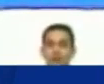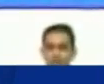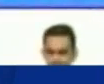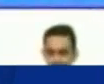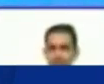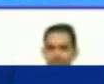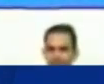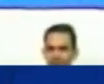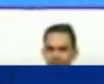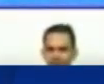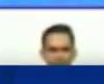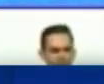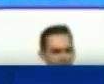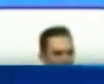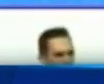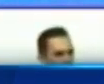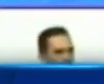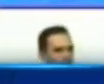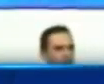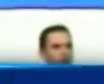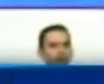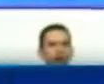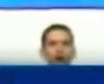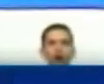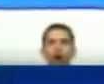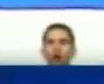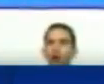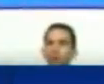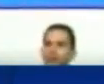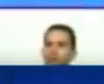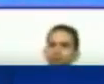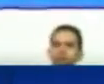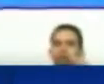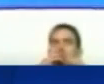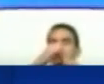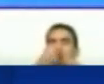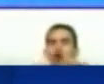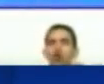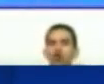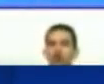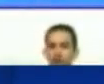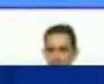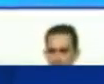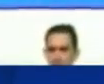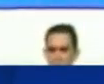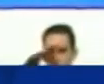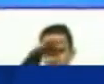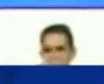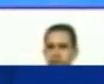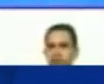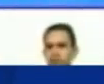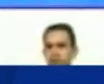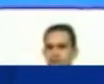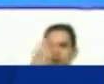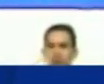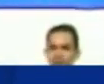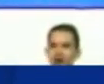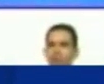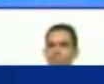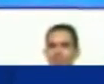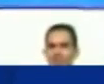este extraordinario edificio del Banco Centroamericano, el que estamos